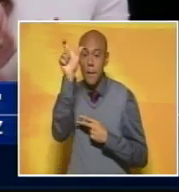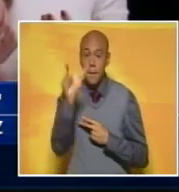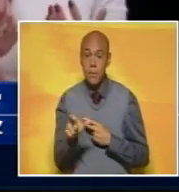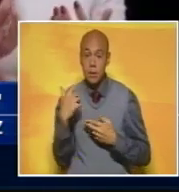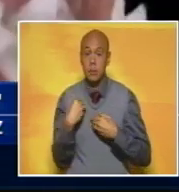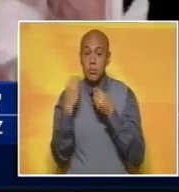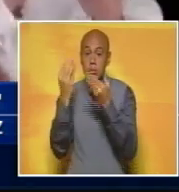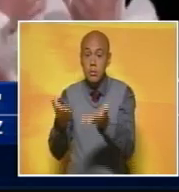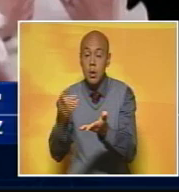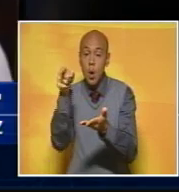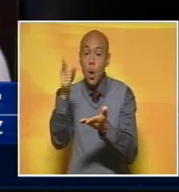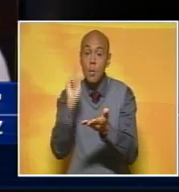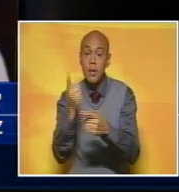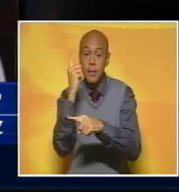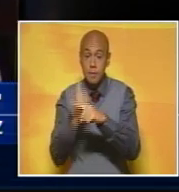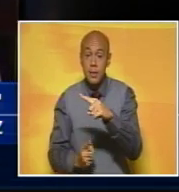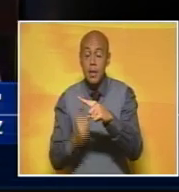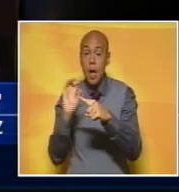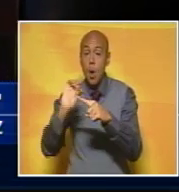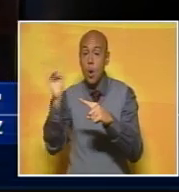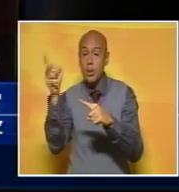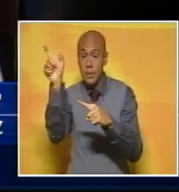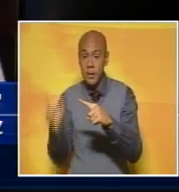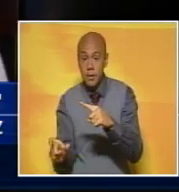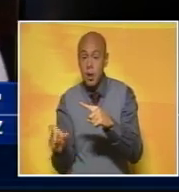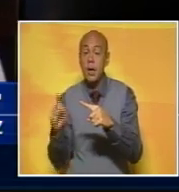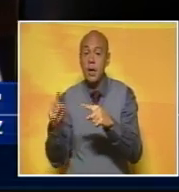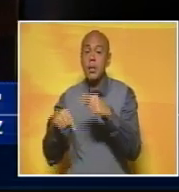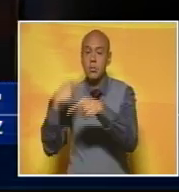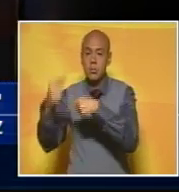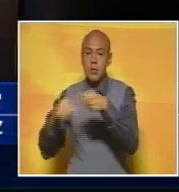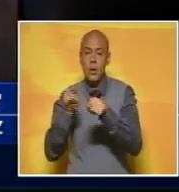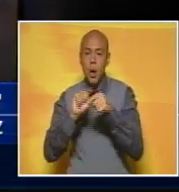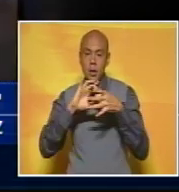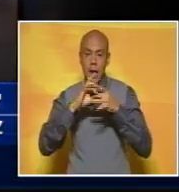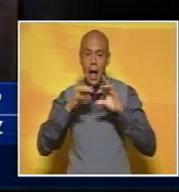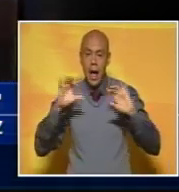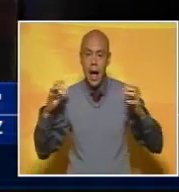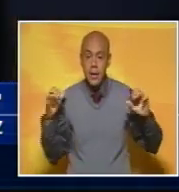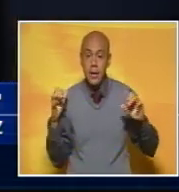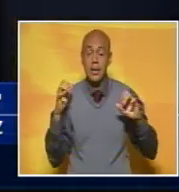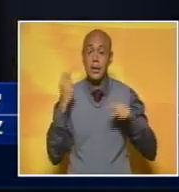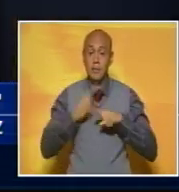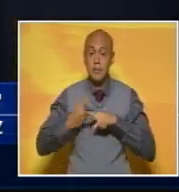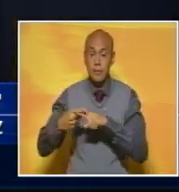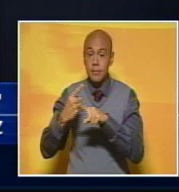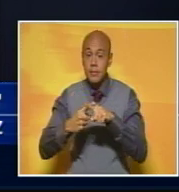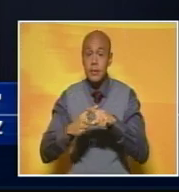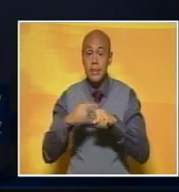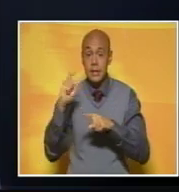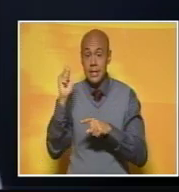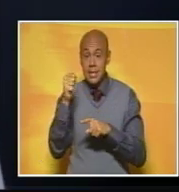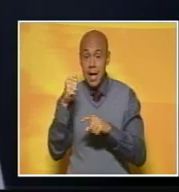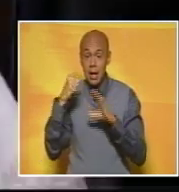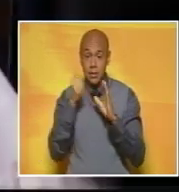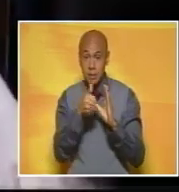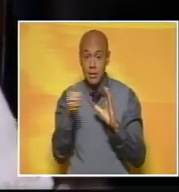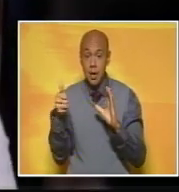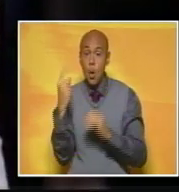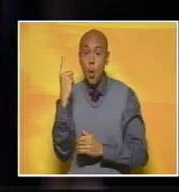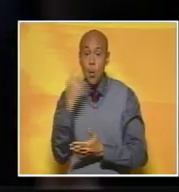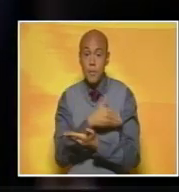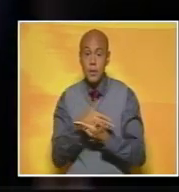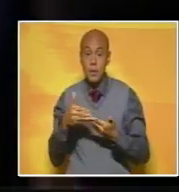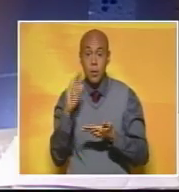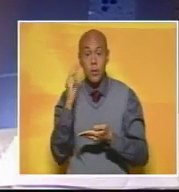deberá compartir la mitad del dinero con otra persona hasta continuar en una cadena que a lo largo de 10 episodios repartirá un total de $1 millón.